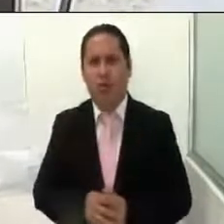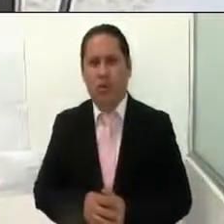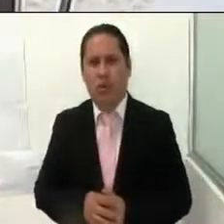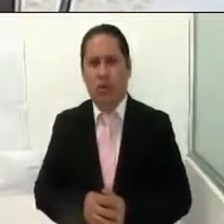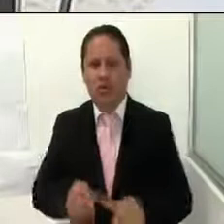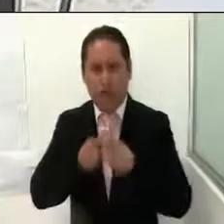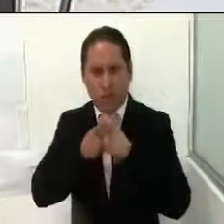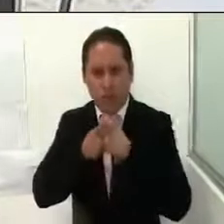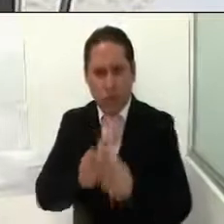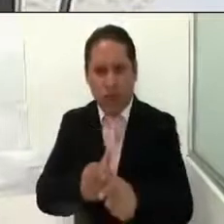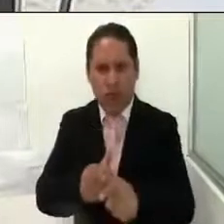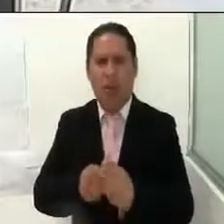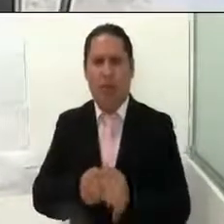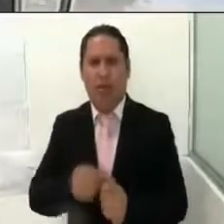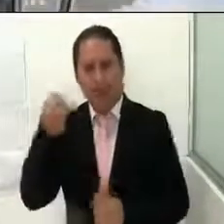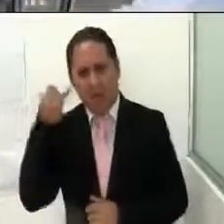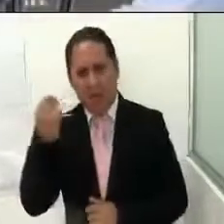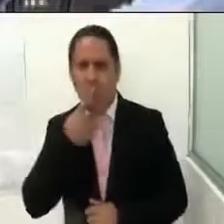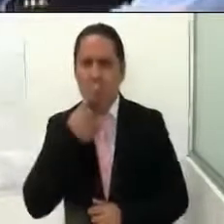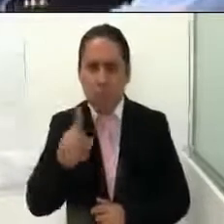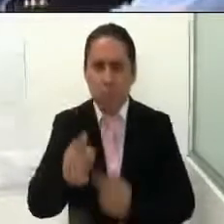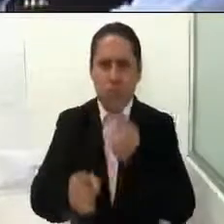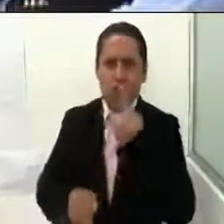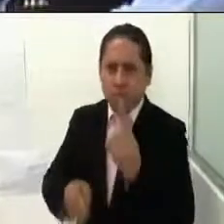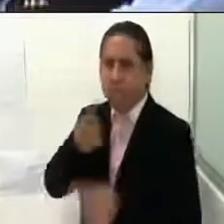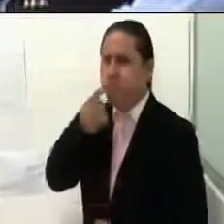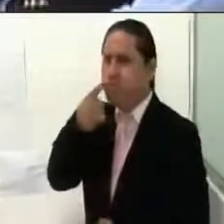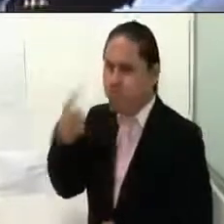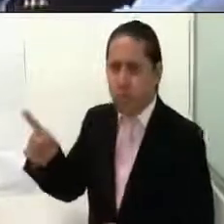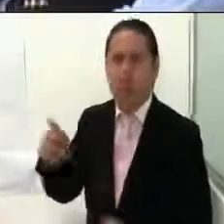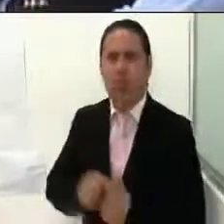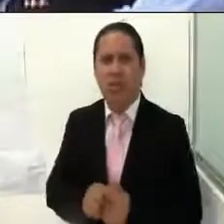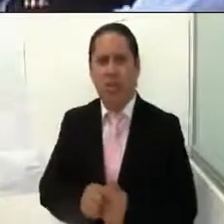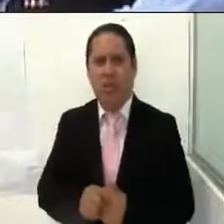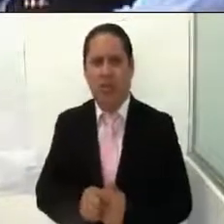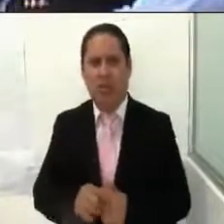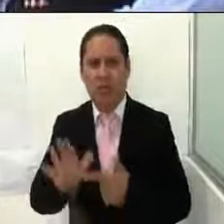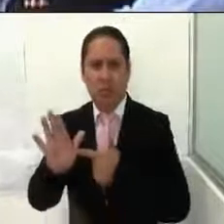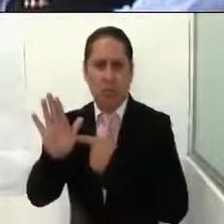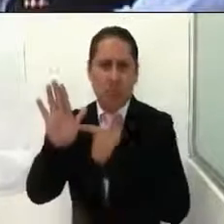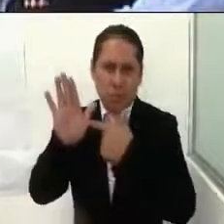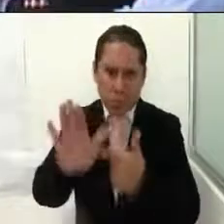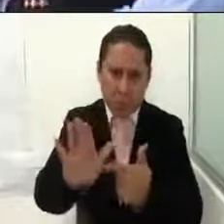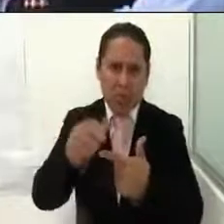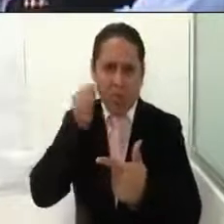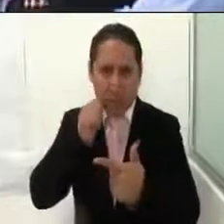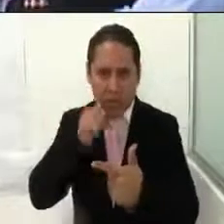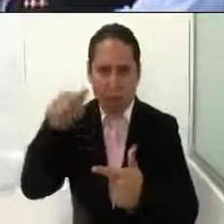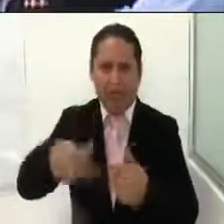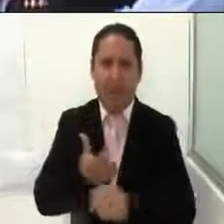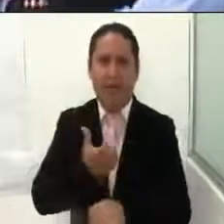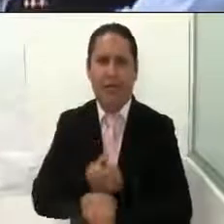de las quejas de las presentadas ante la administración pública del estado de